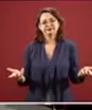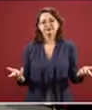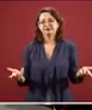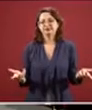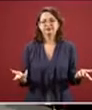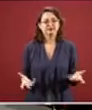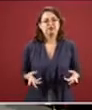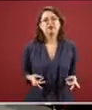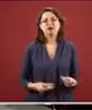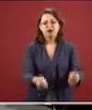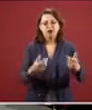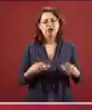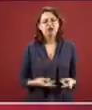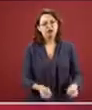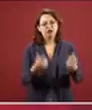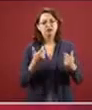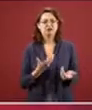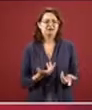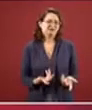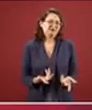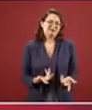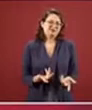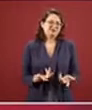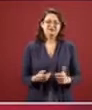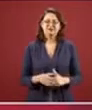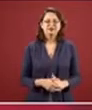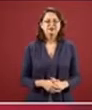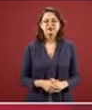siguen habiendo gastos superfluos. Por ejemplo,